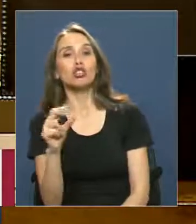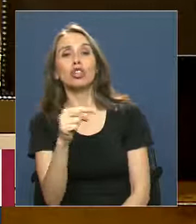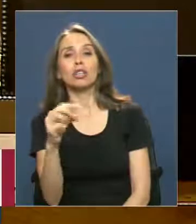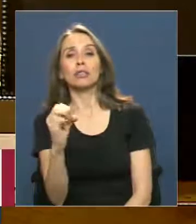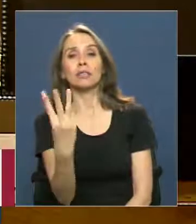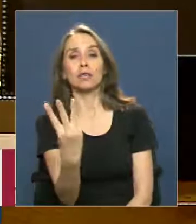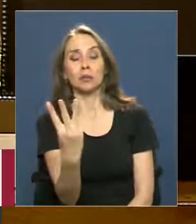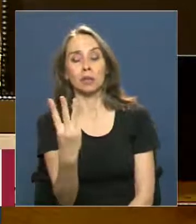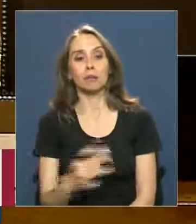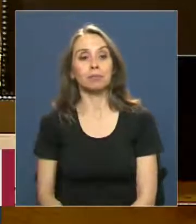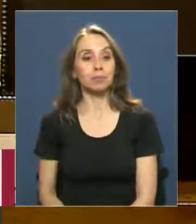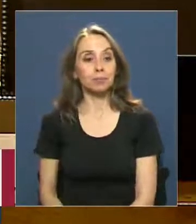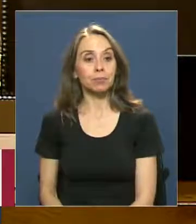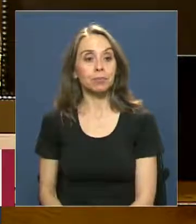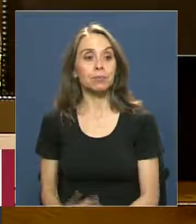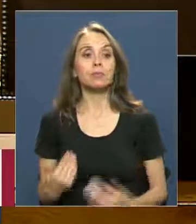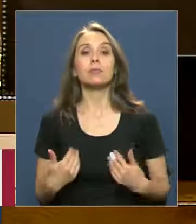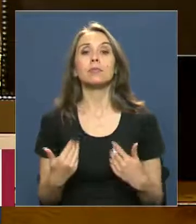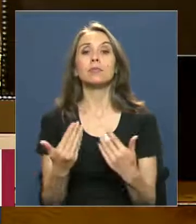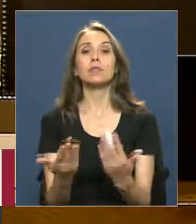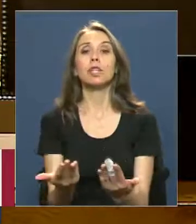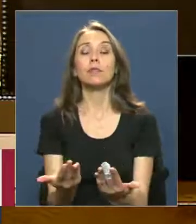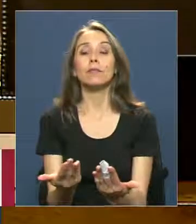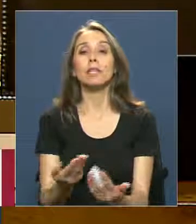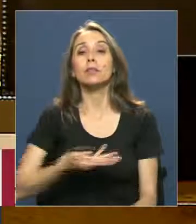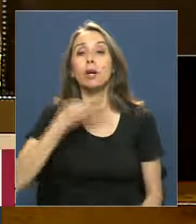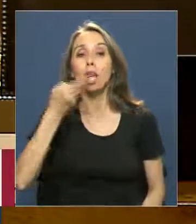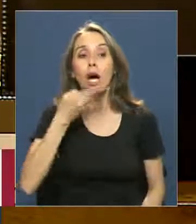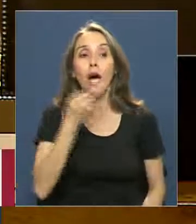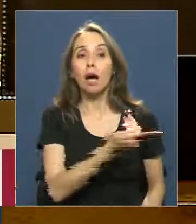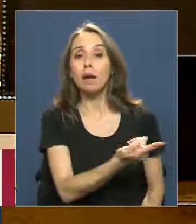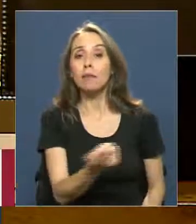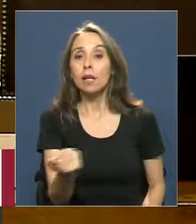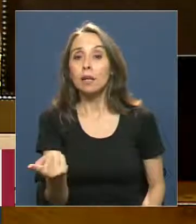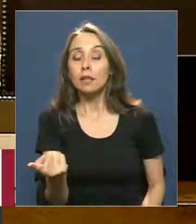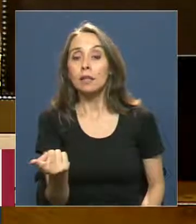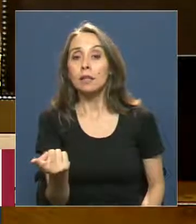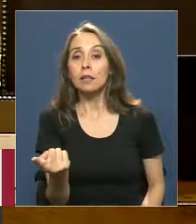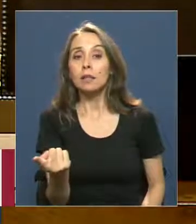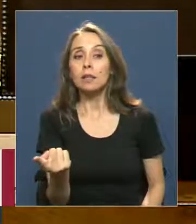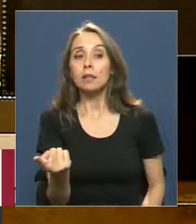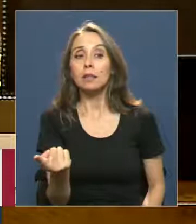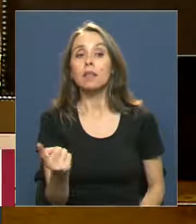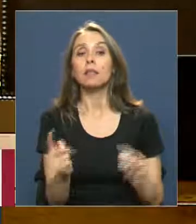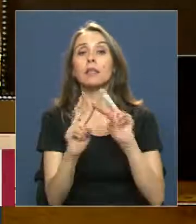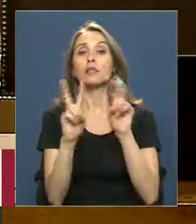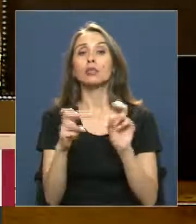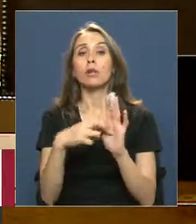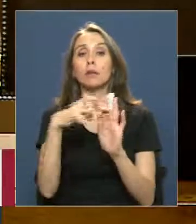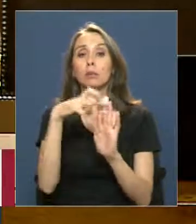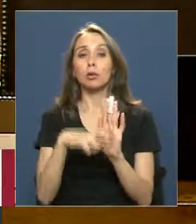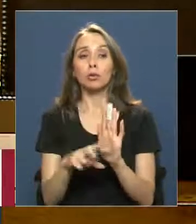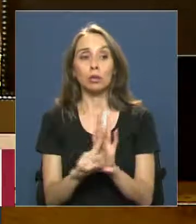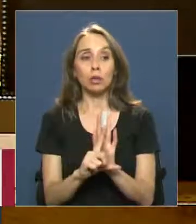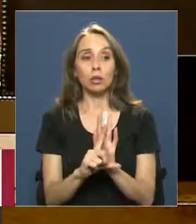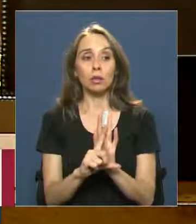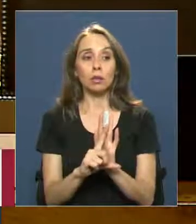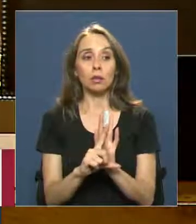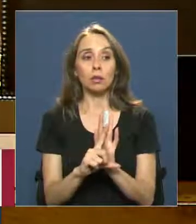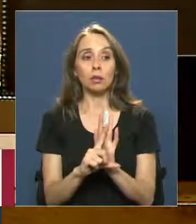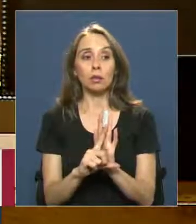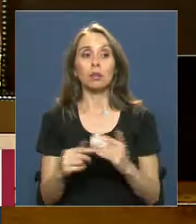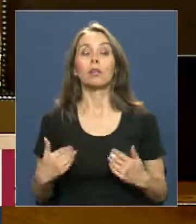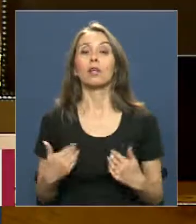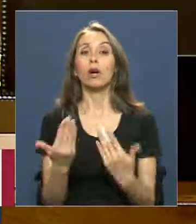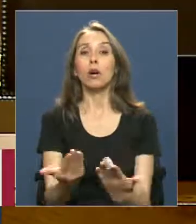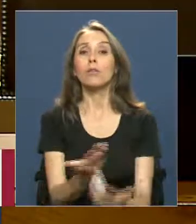13.208-03. Ofrezco la palabra para hablar sobre este proyecto.